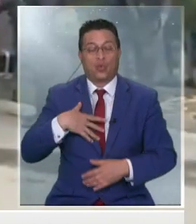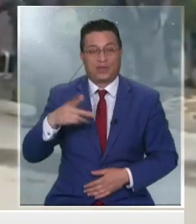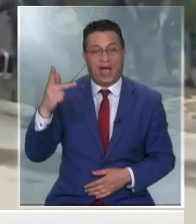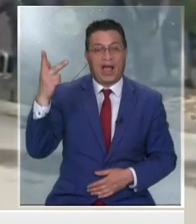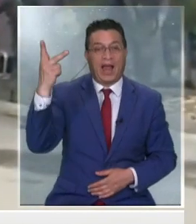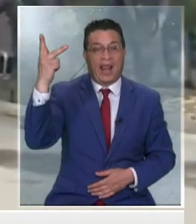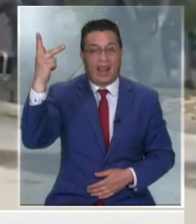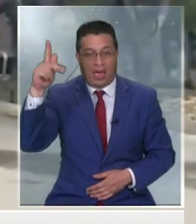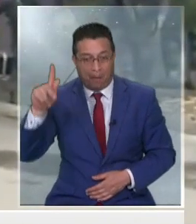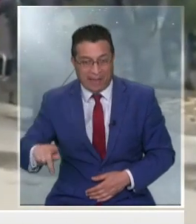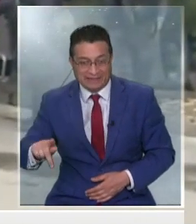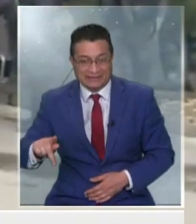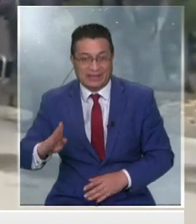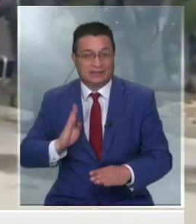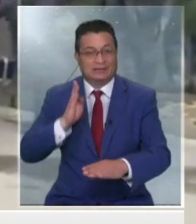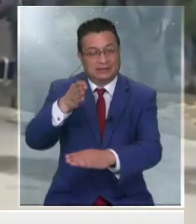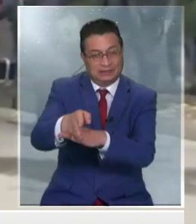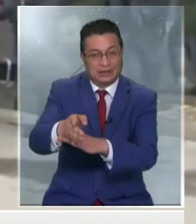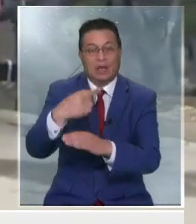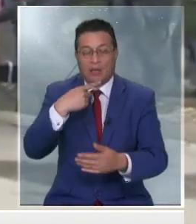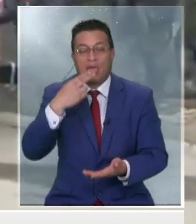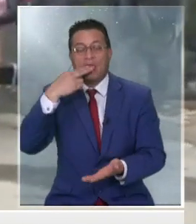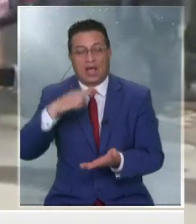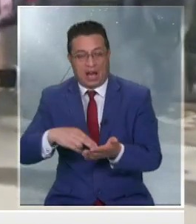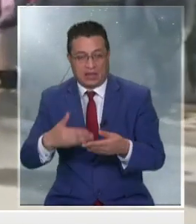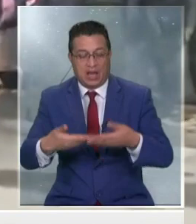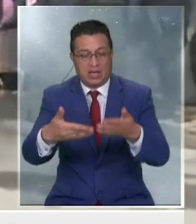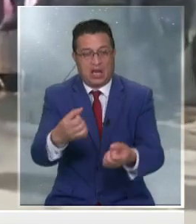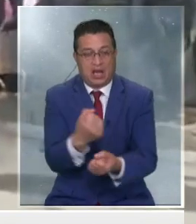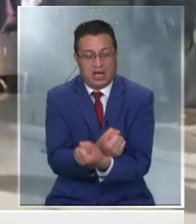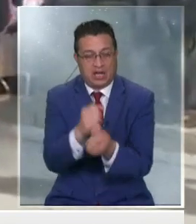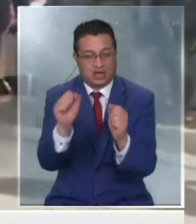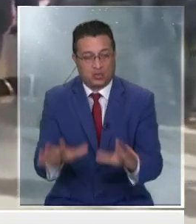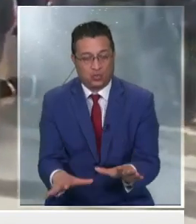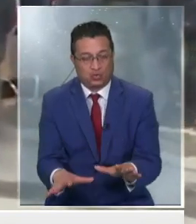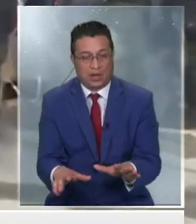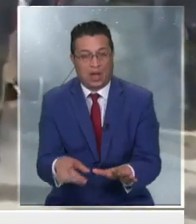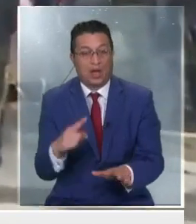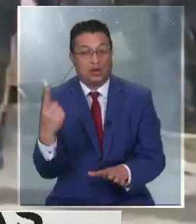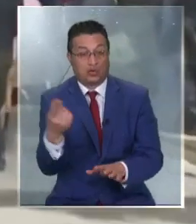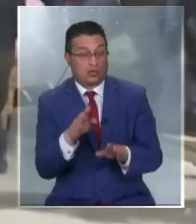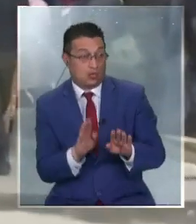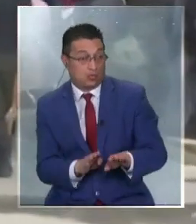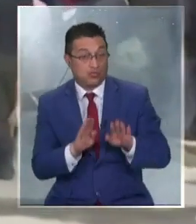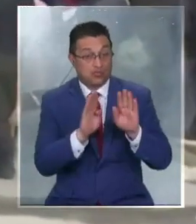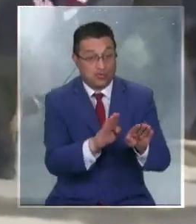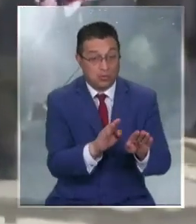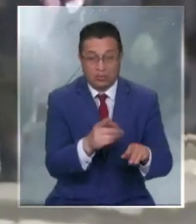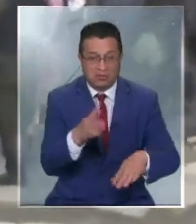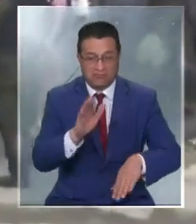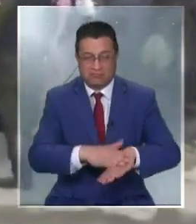para entregarle a Evo Morales la carta de renuncia. Los seguidores del mandatario prometen no permitírselo.